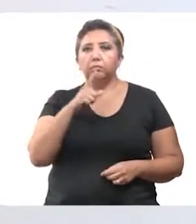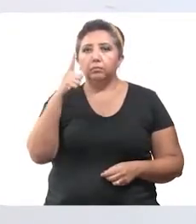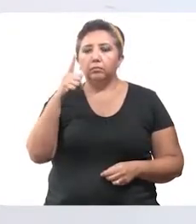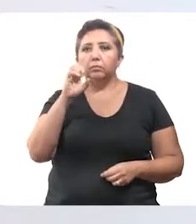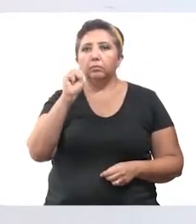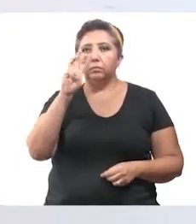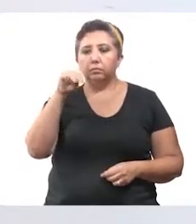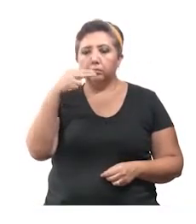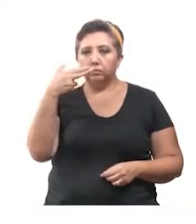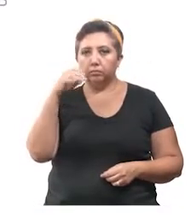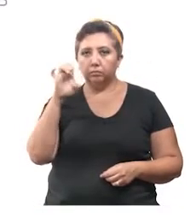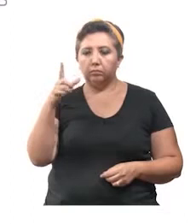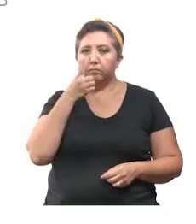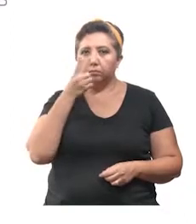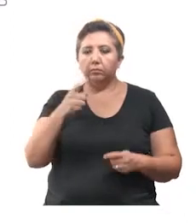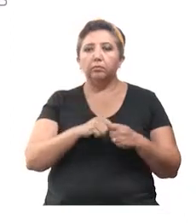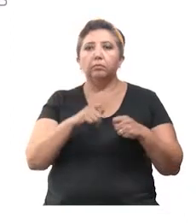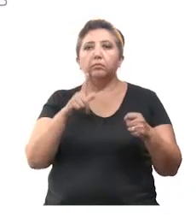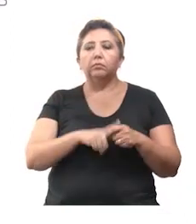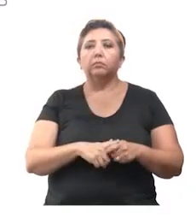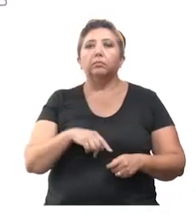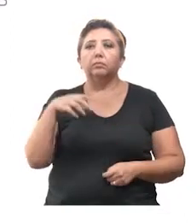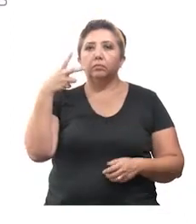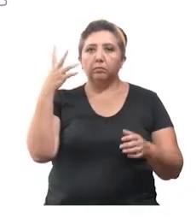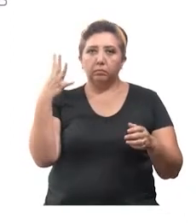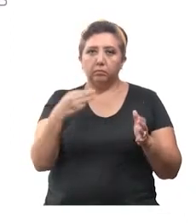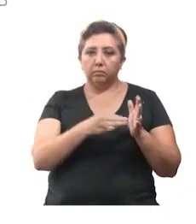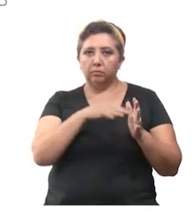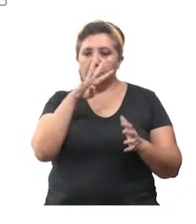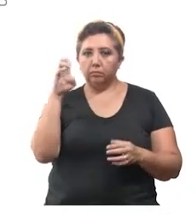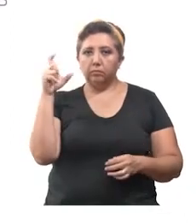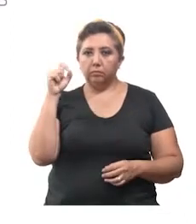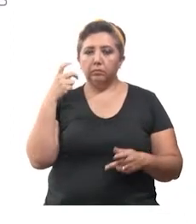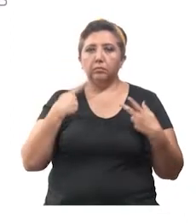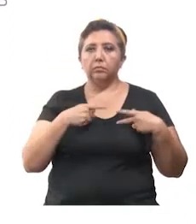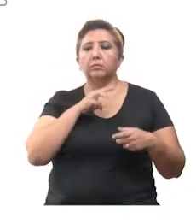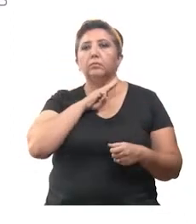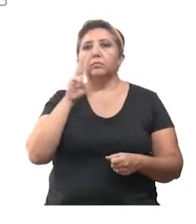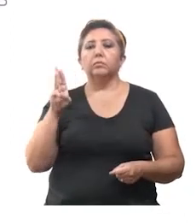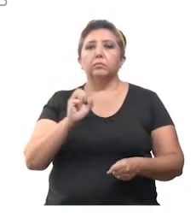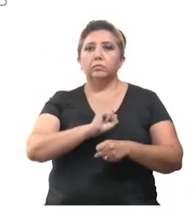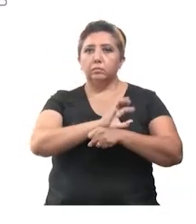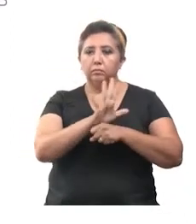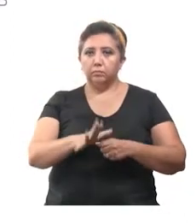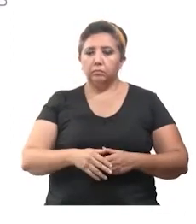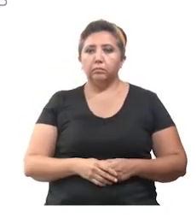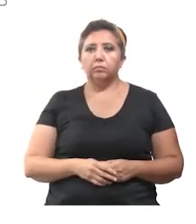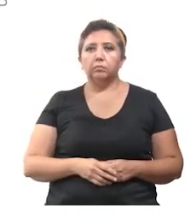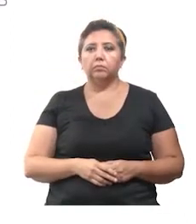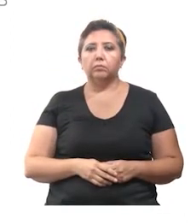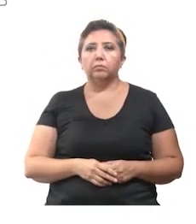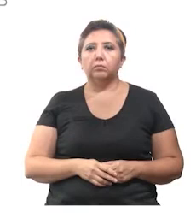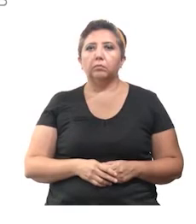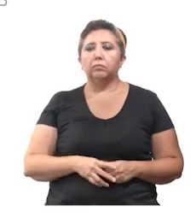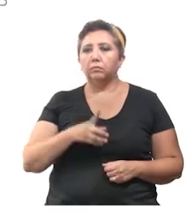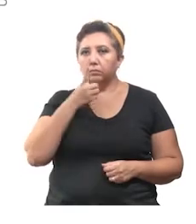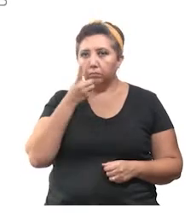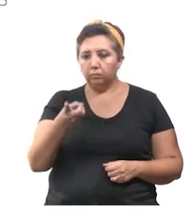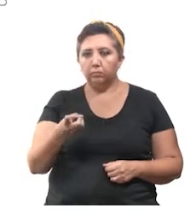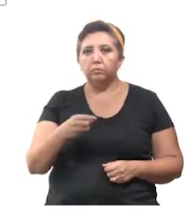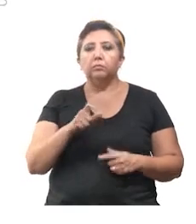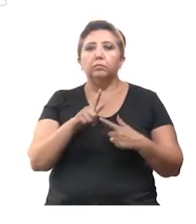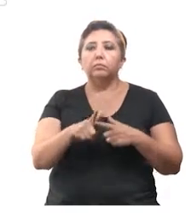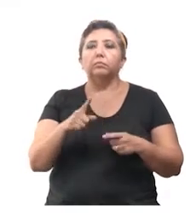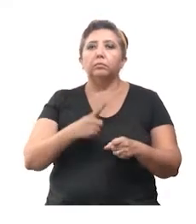en Samajil. En total, son 4.420 las personas fallecidas a causa del coronavirus. De